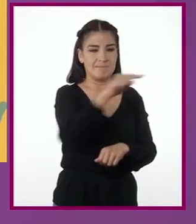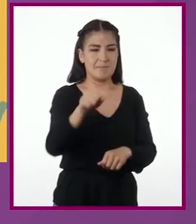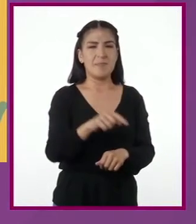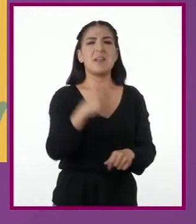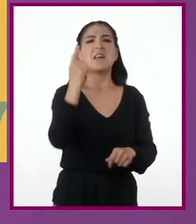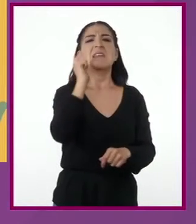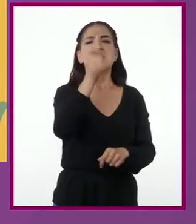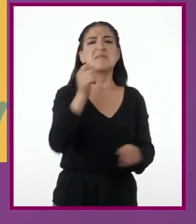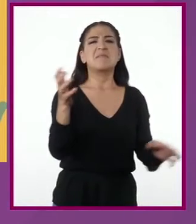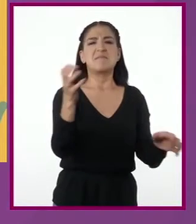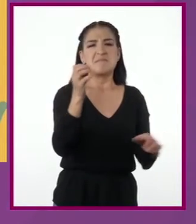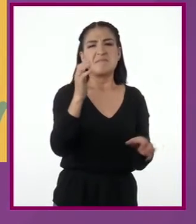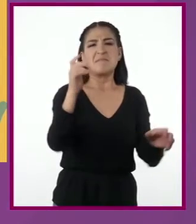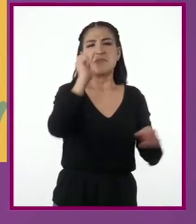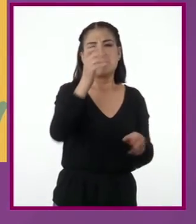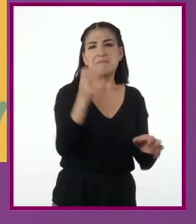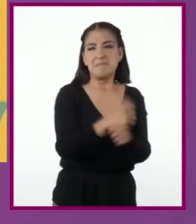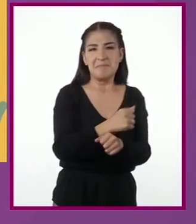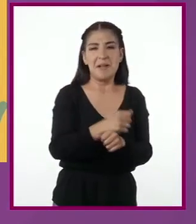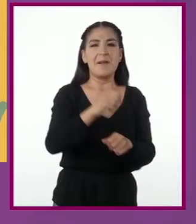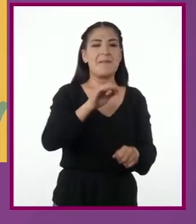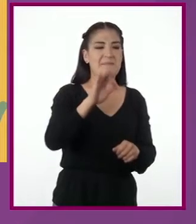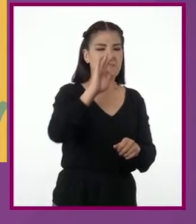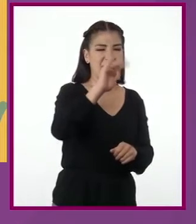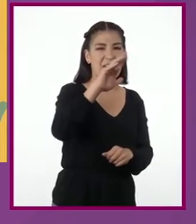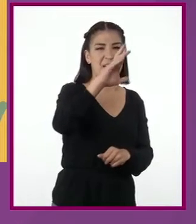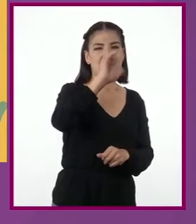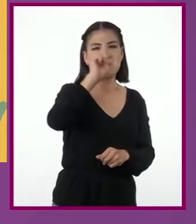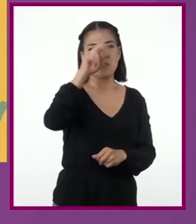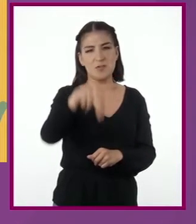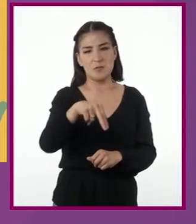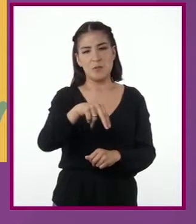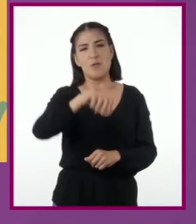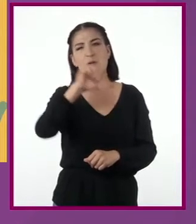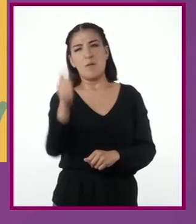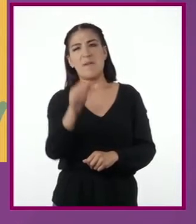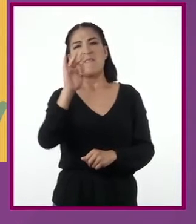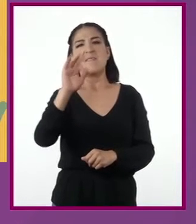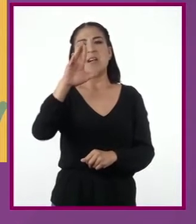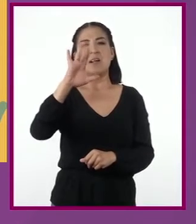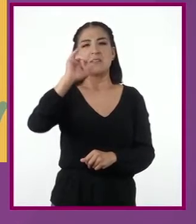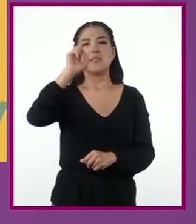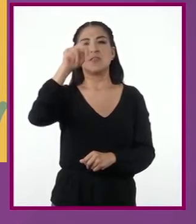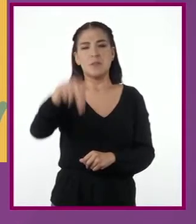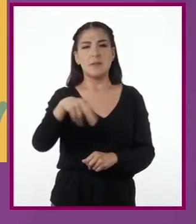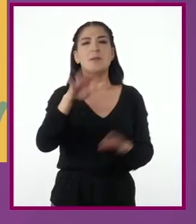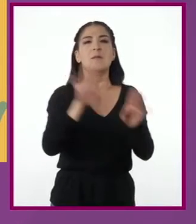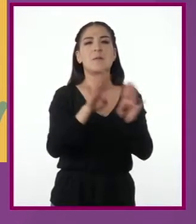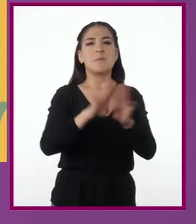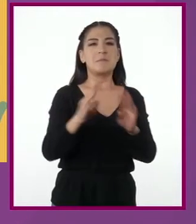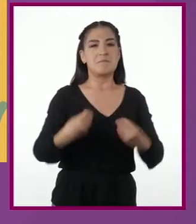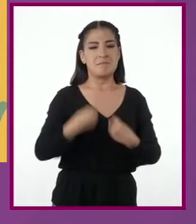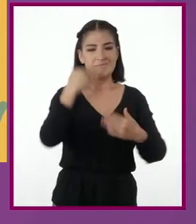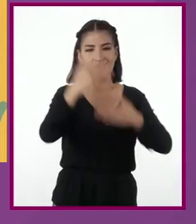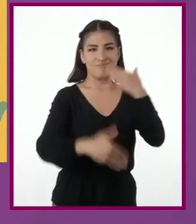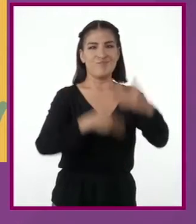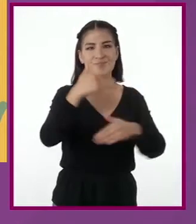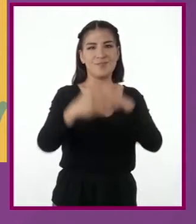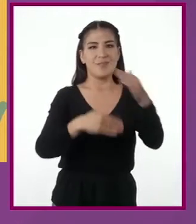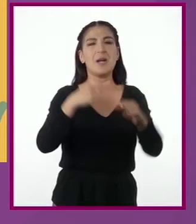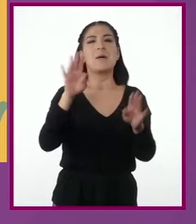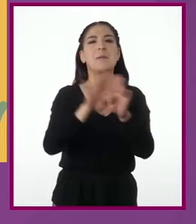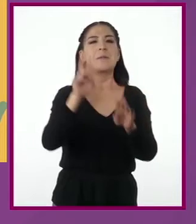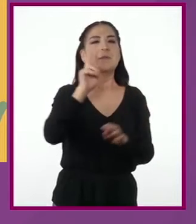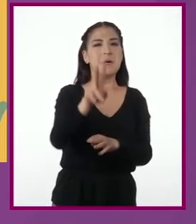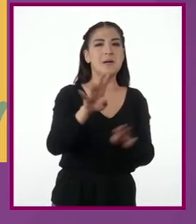¿Qué significa la expresión fracción de una fracción? En la vida cotidiana es común encontrar situaciones en las que